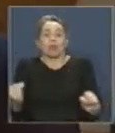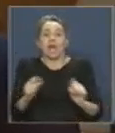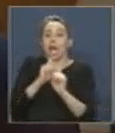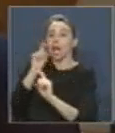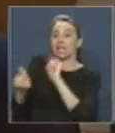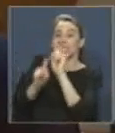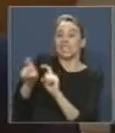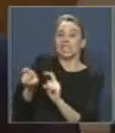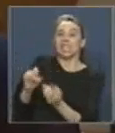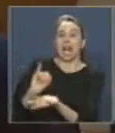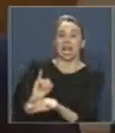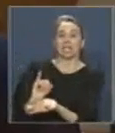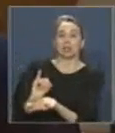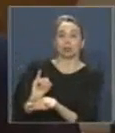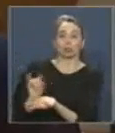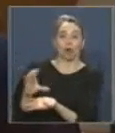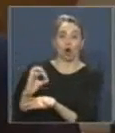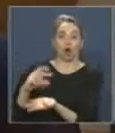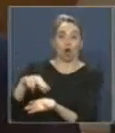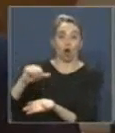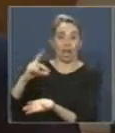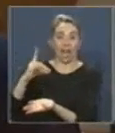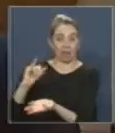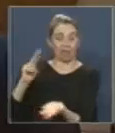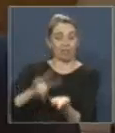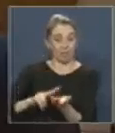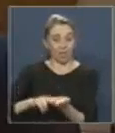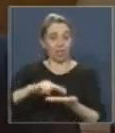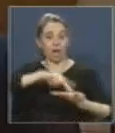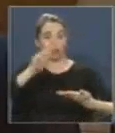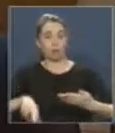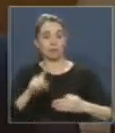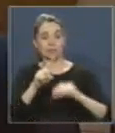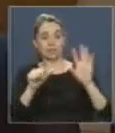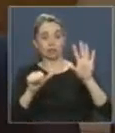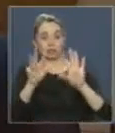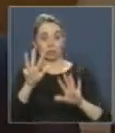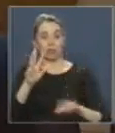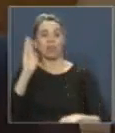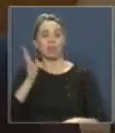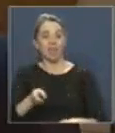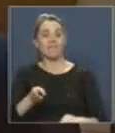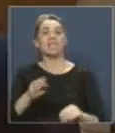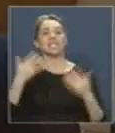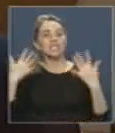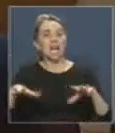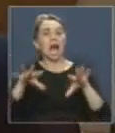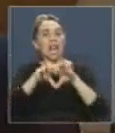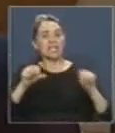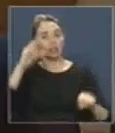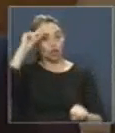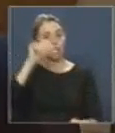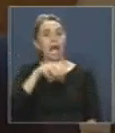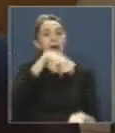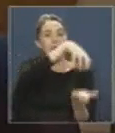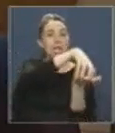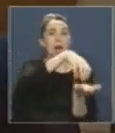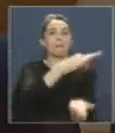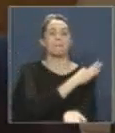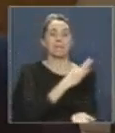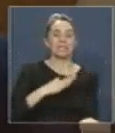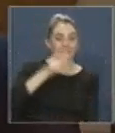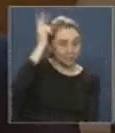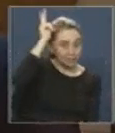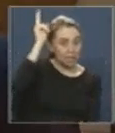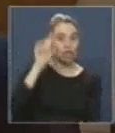a una institución que hoy día de verdad, con el convenio 169, ya debiéramos haber tenido ministerio, subsecretaría,